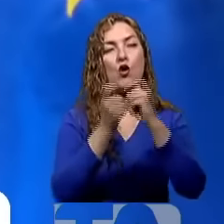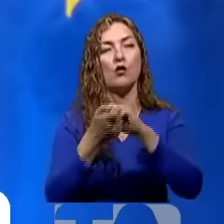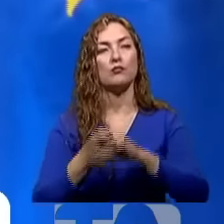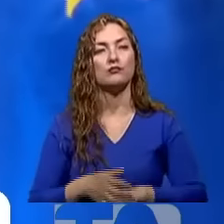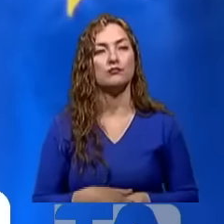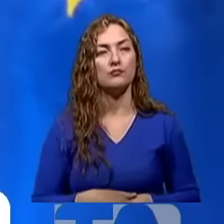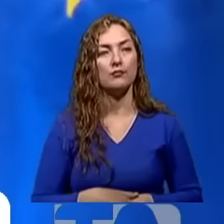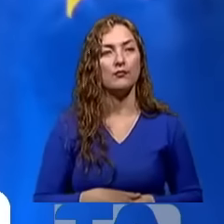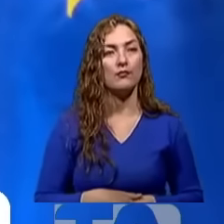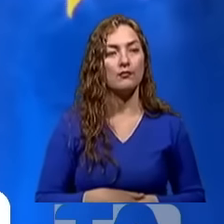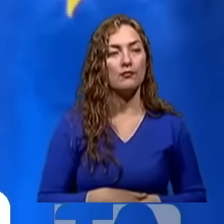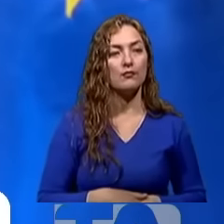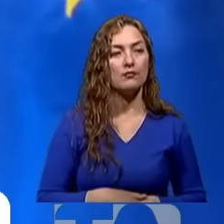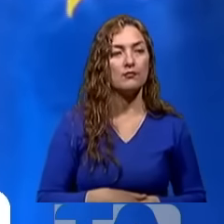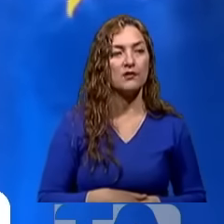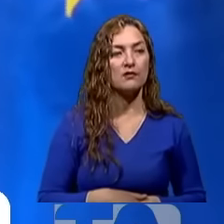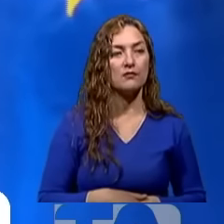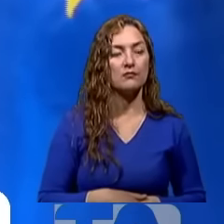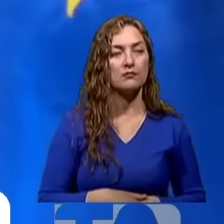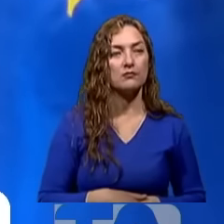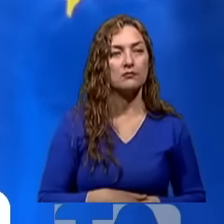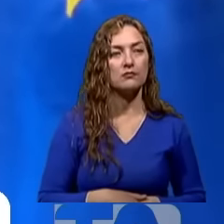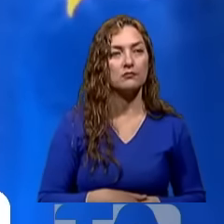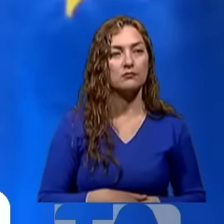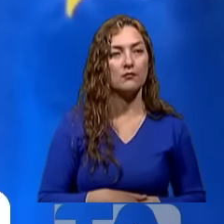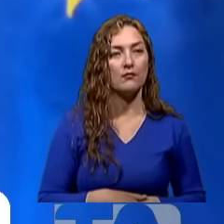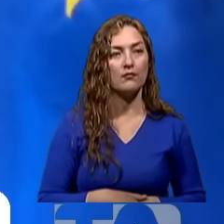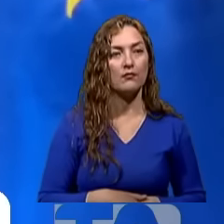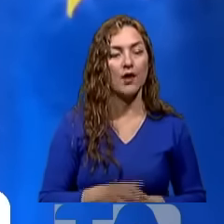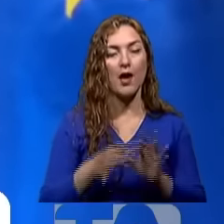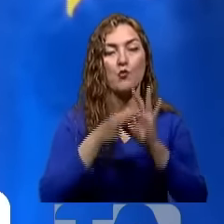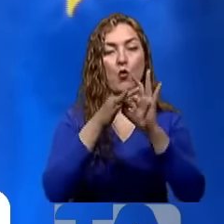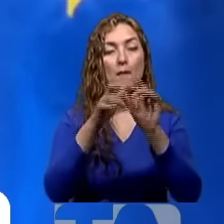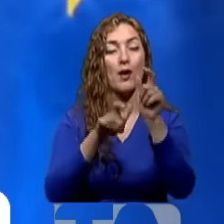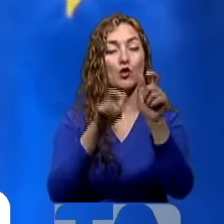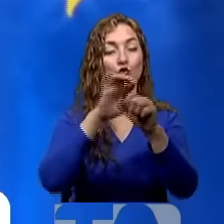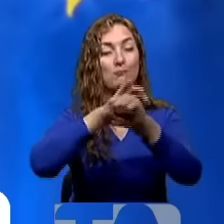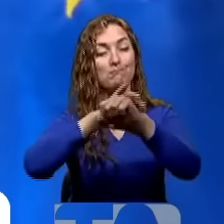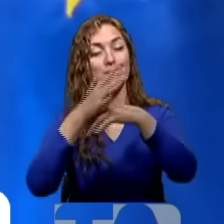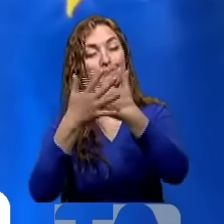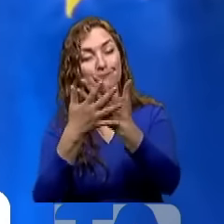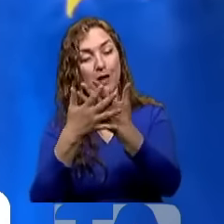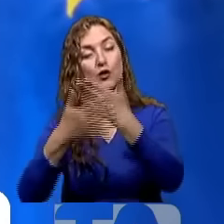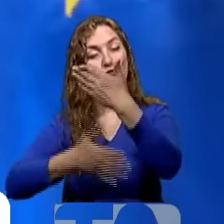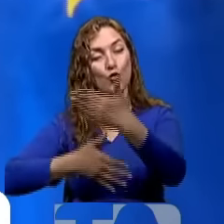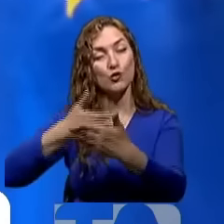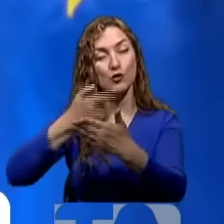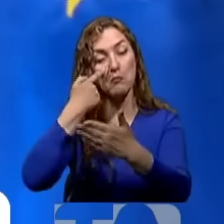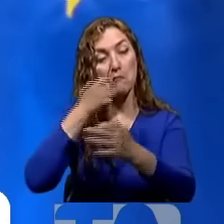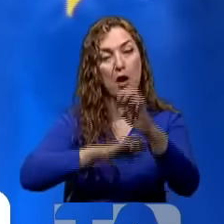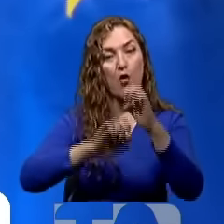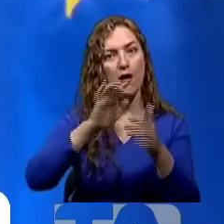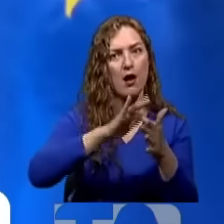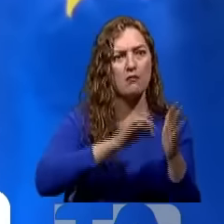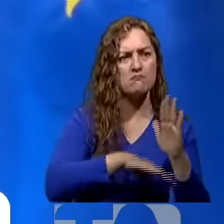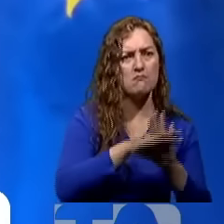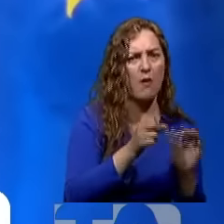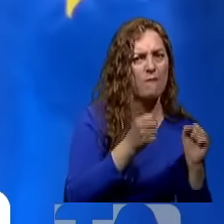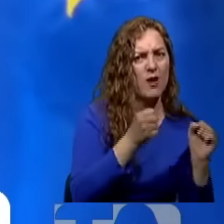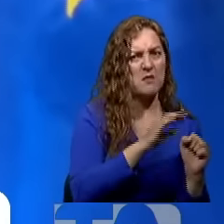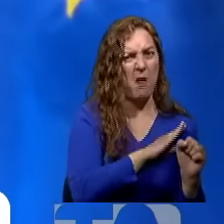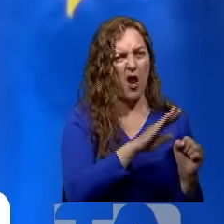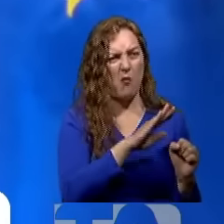la identificación de personas privadas de libertad, quienes han pasado por un proceso de evaluación de riesgos con el